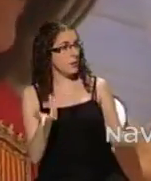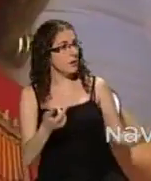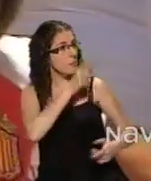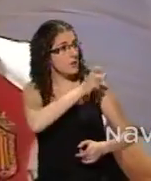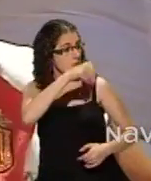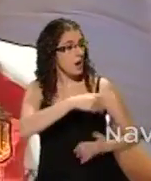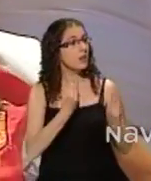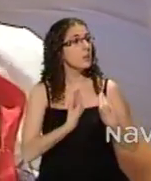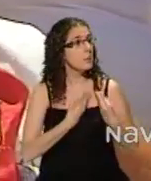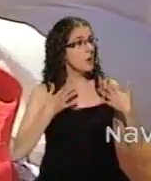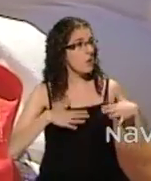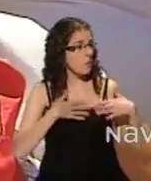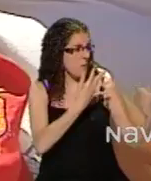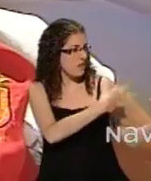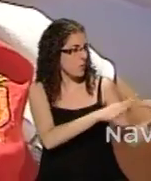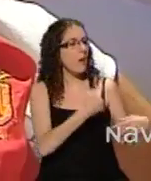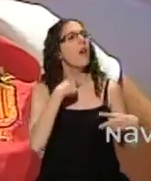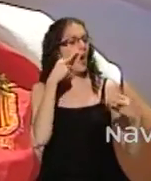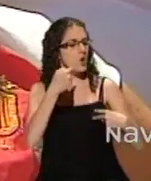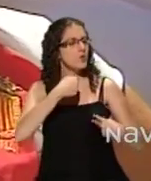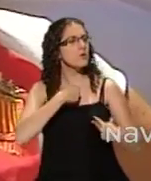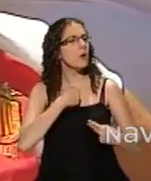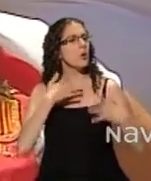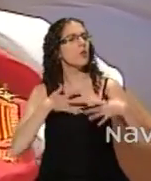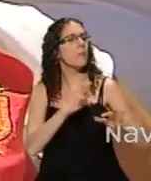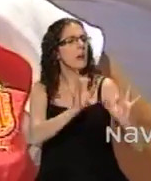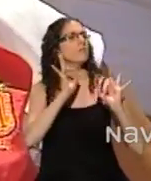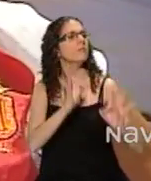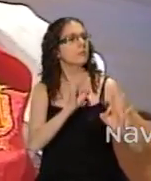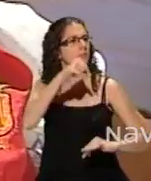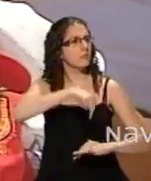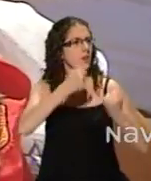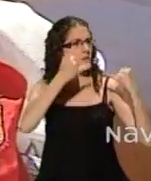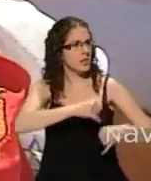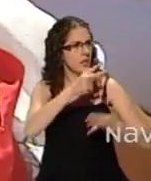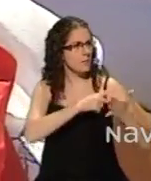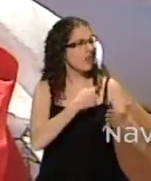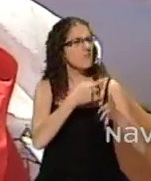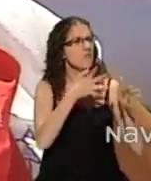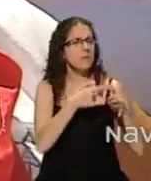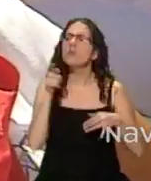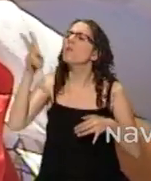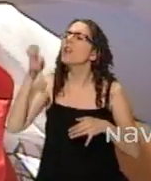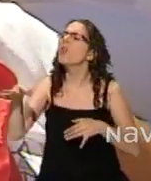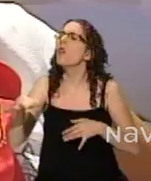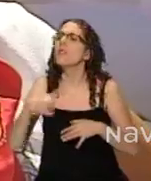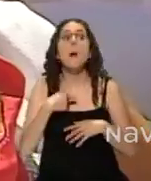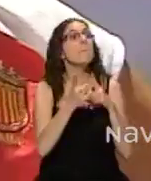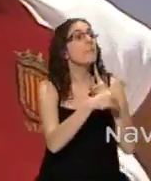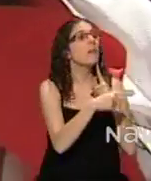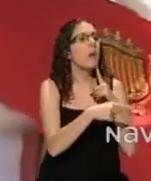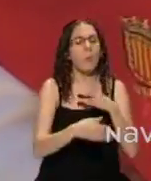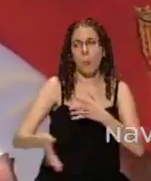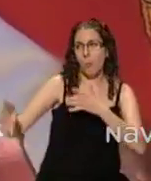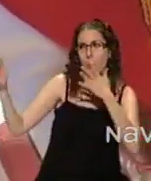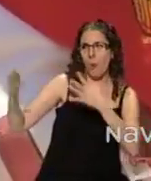Y yo, mira, vestida de vianesa, me encanta. ¿Y desde dónde vienes? Desde Bilbao. ¡Oh, pero es que las